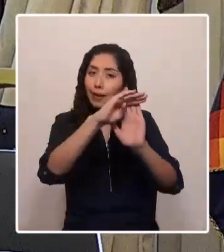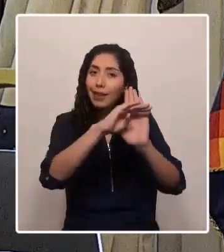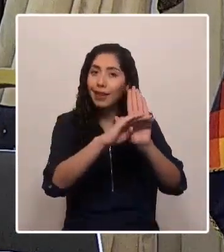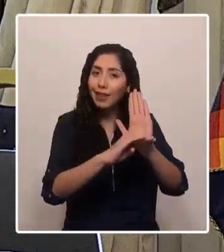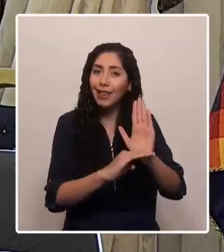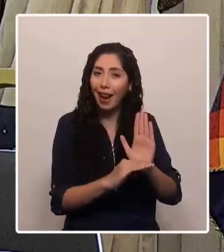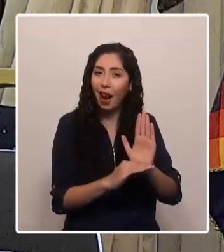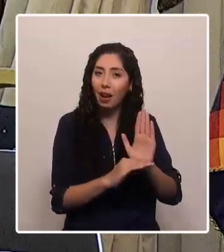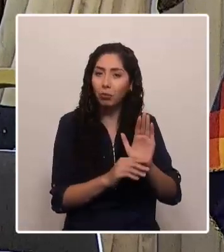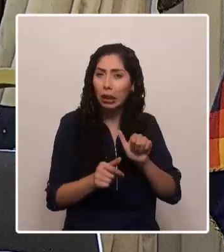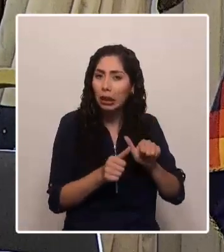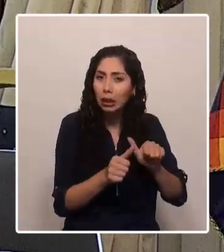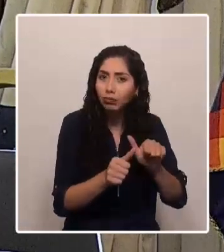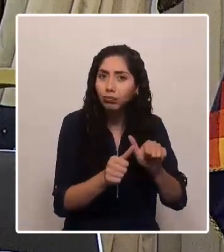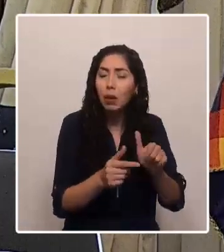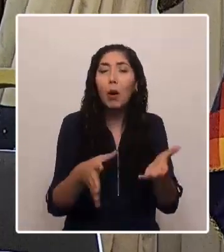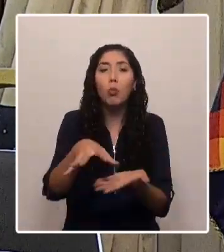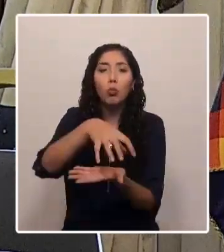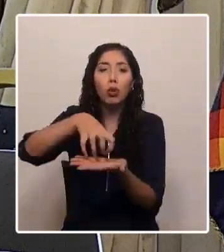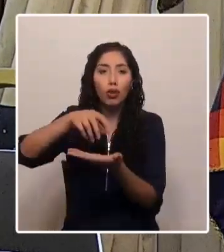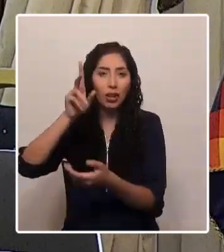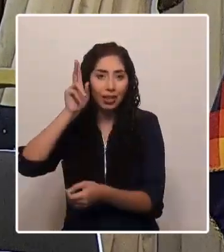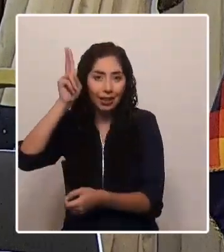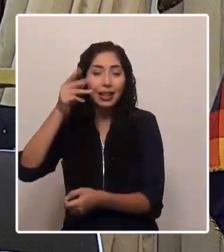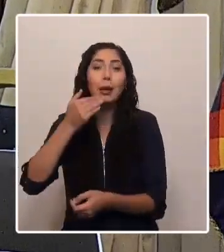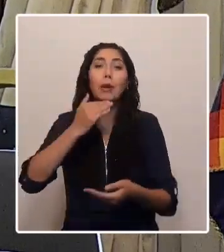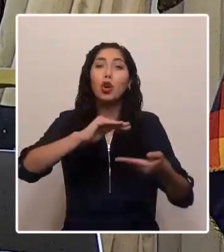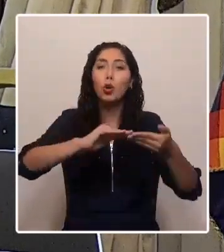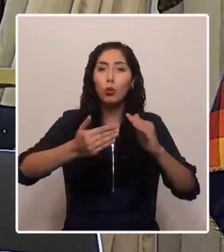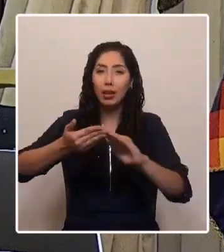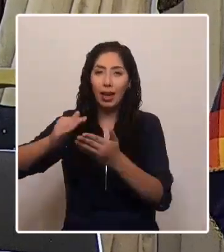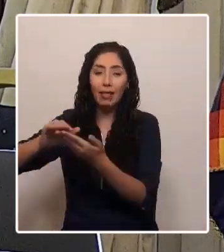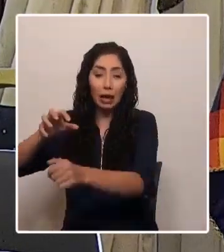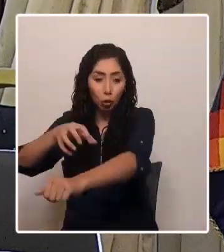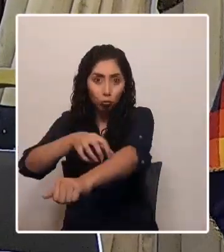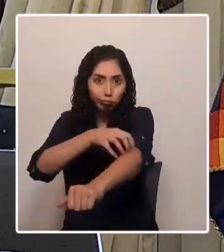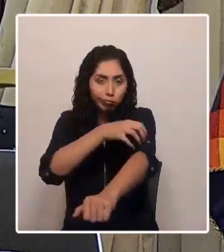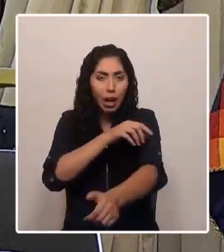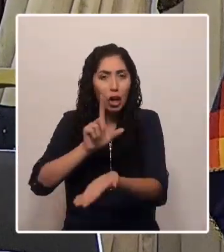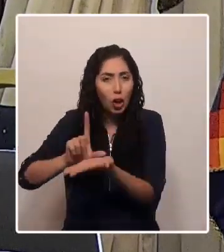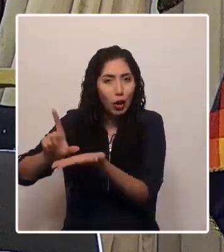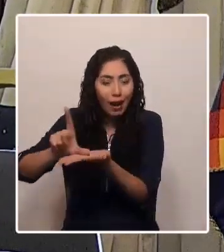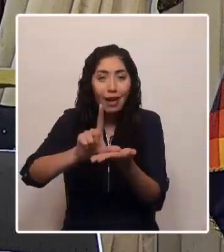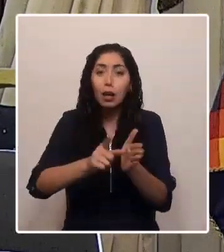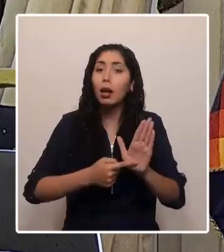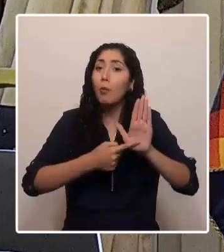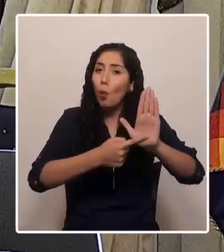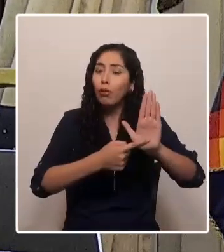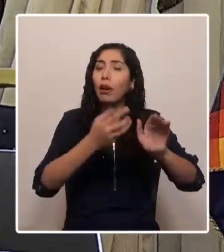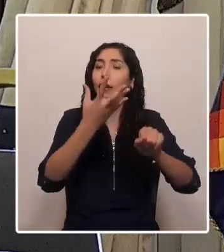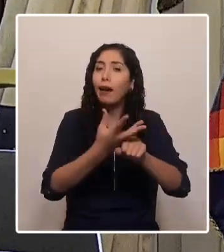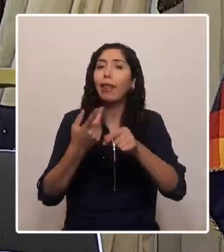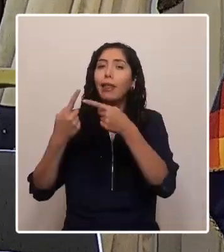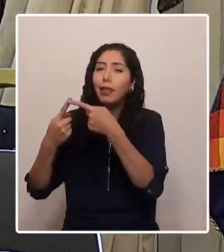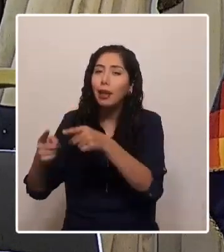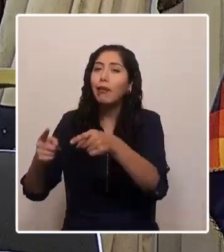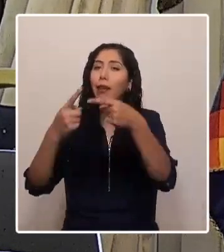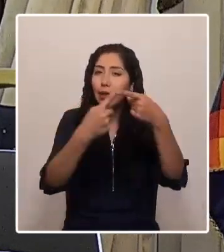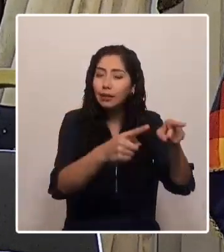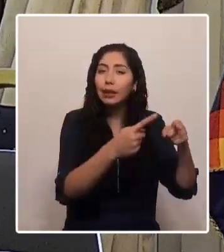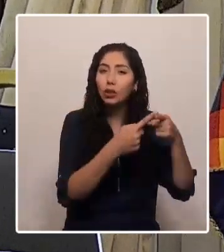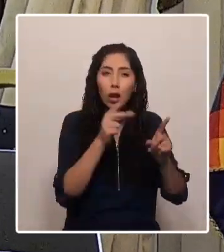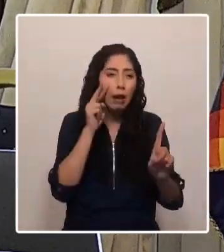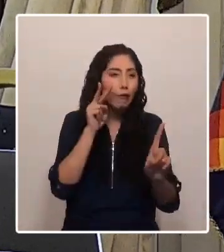intelectual para los pueblos indígenas y las comunidades locales que dan cuenta de la diferenciación de enfoques